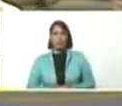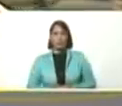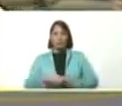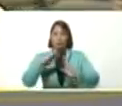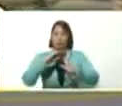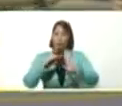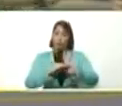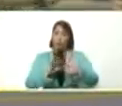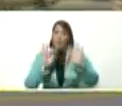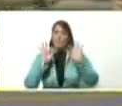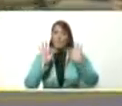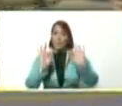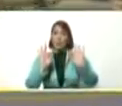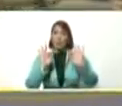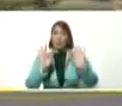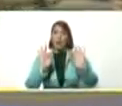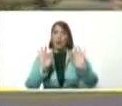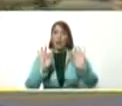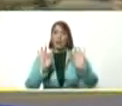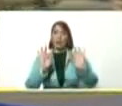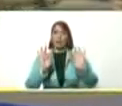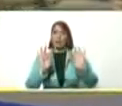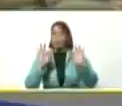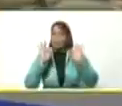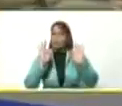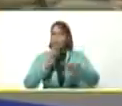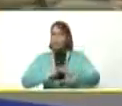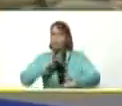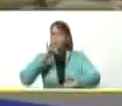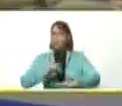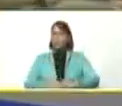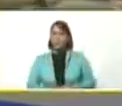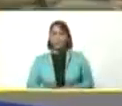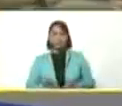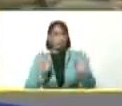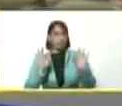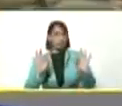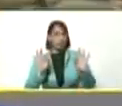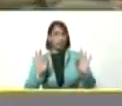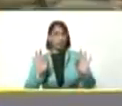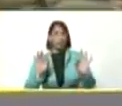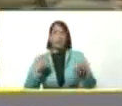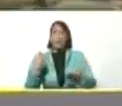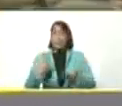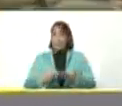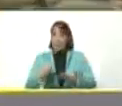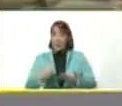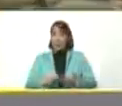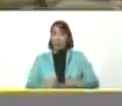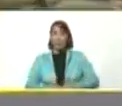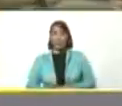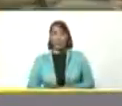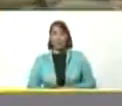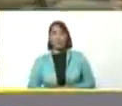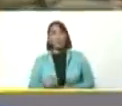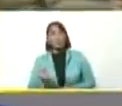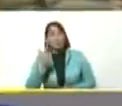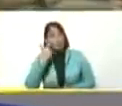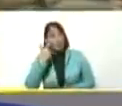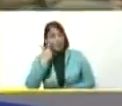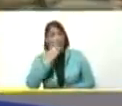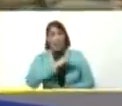condiciones especiales, súper especiales. Ahí vi una inversión pendiente en Canaima.